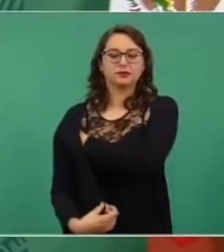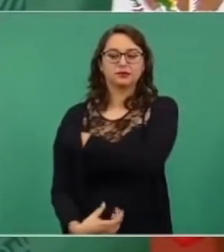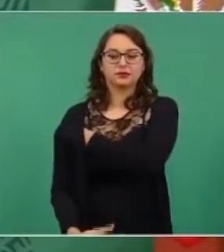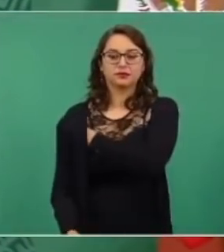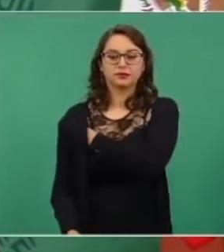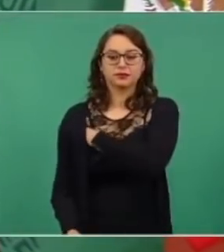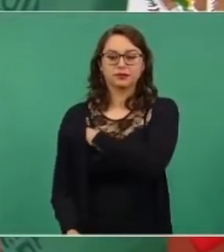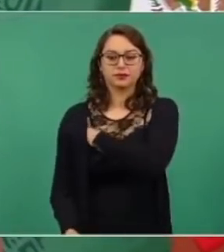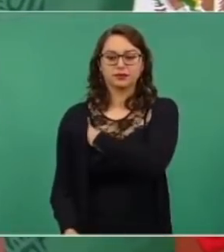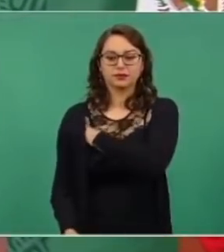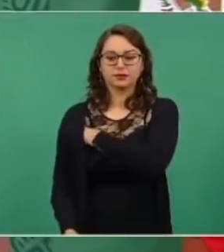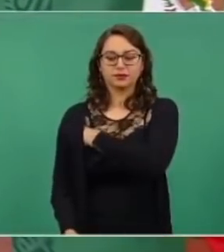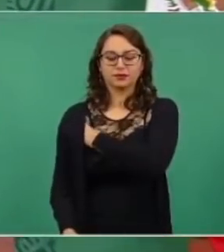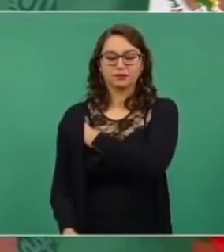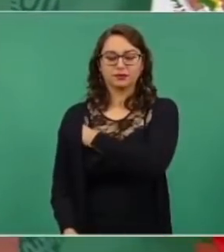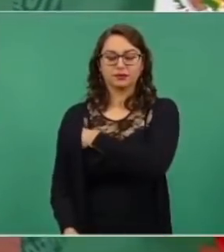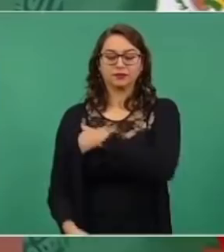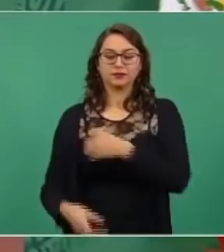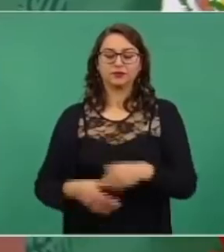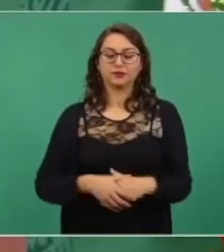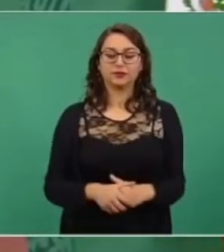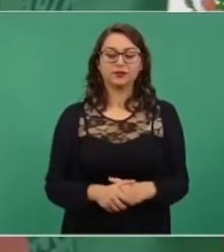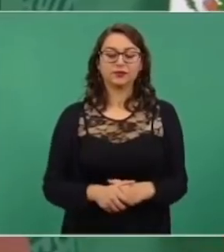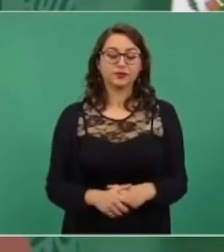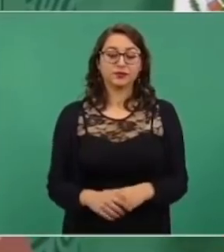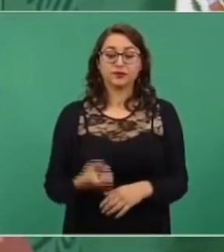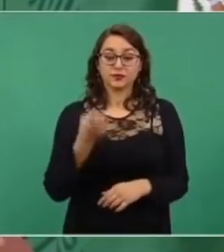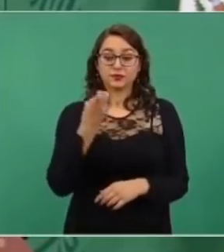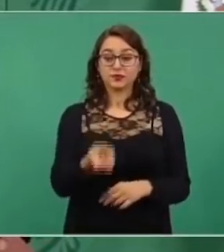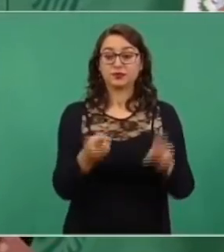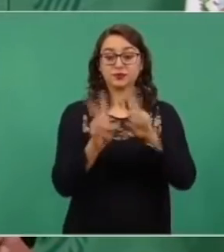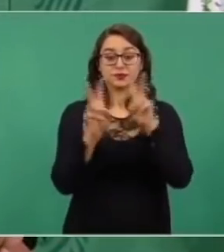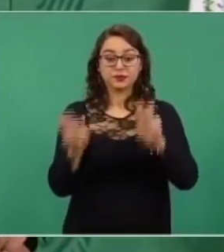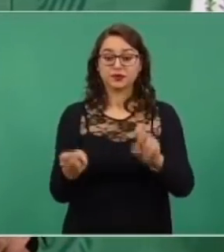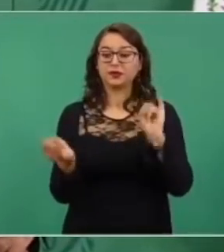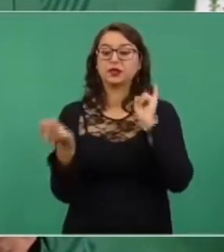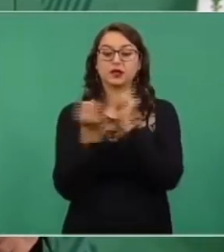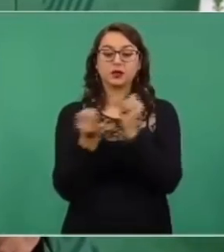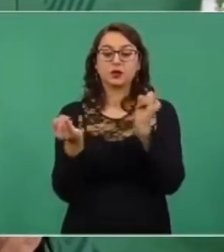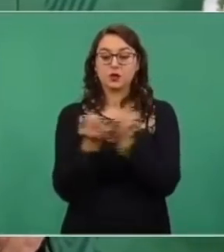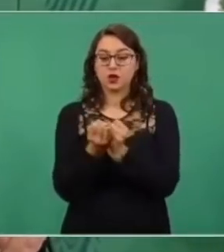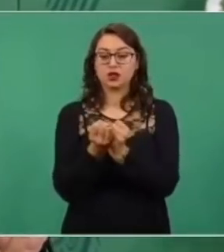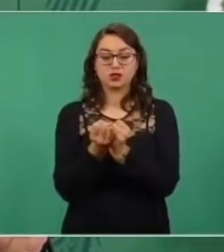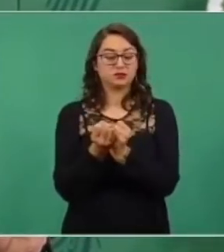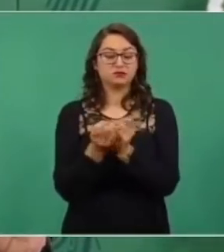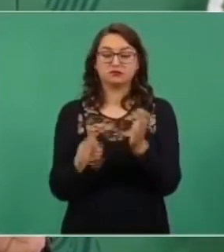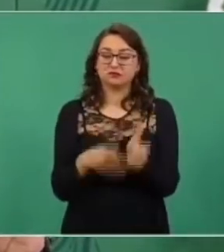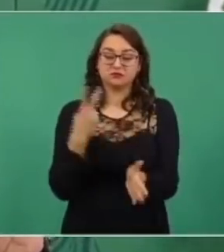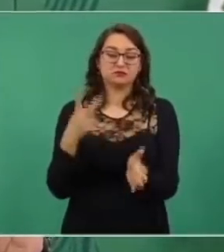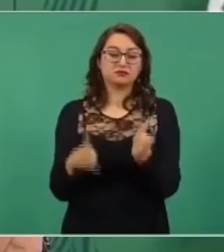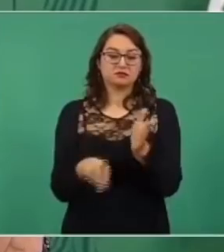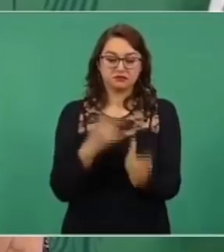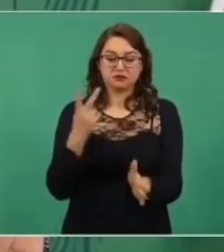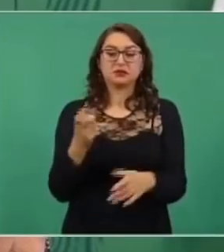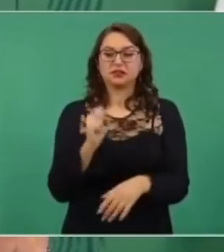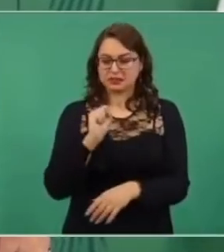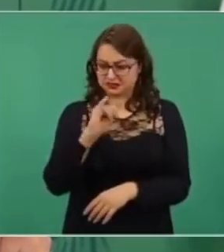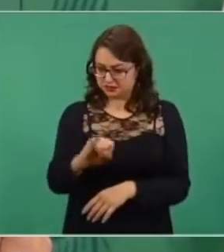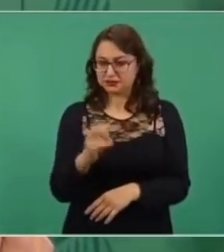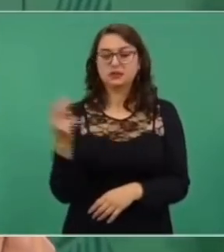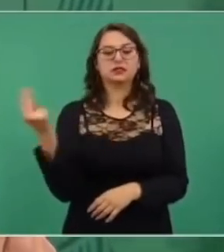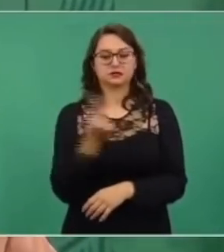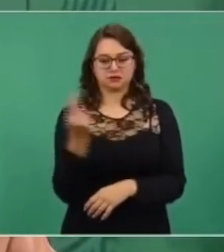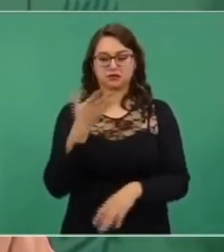dólares. Entonces es lo mismo, o sea, vamos a que se conozca más sobre